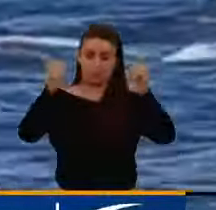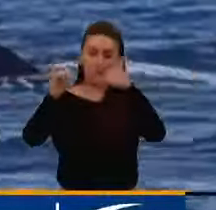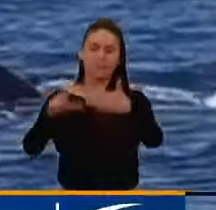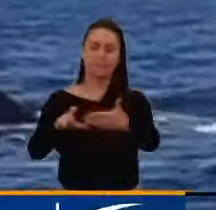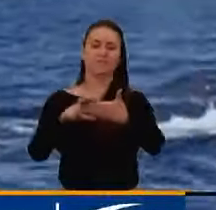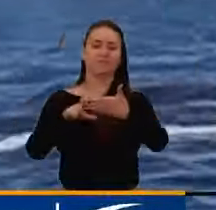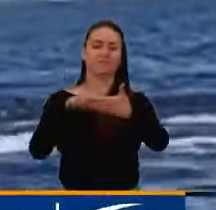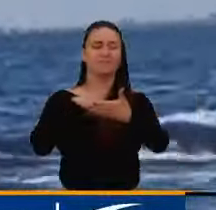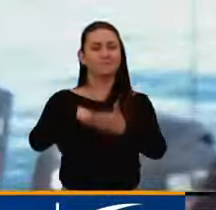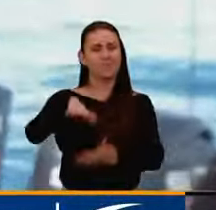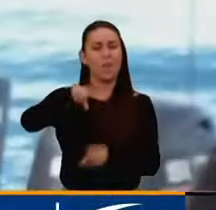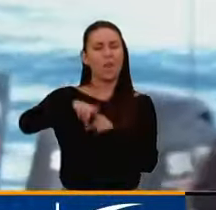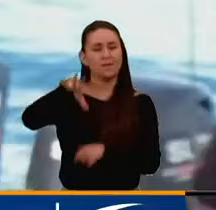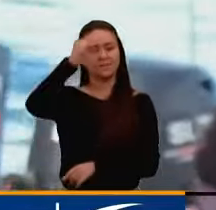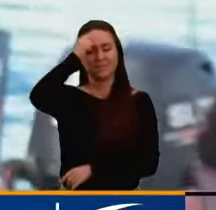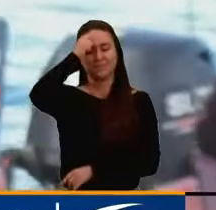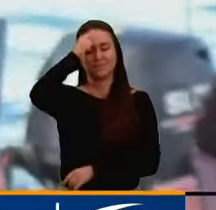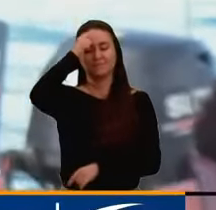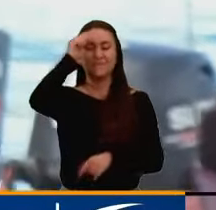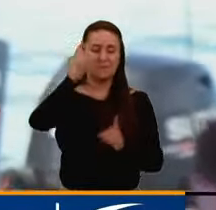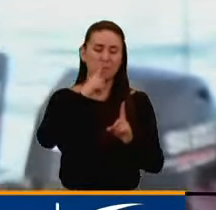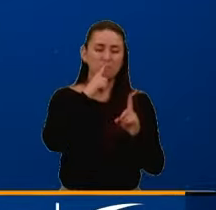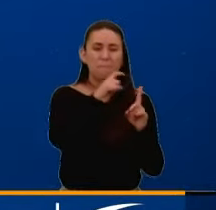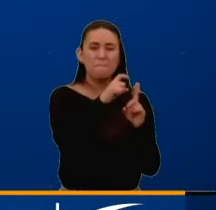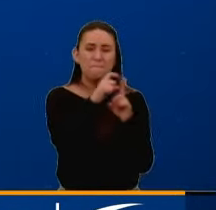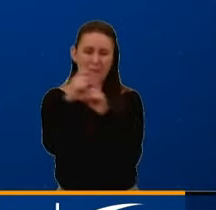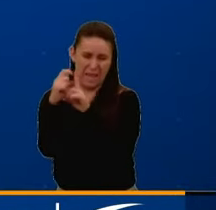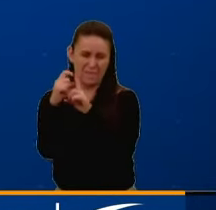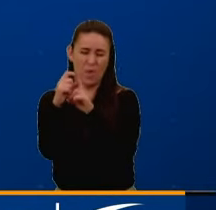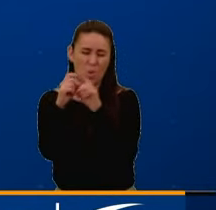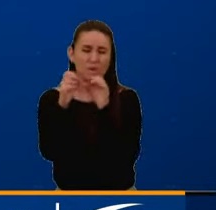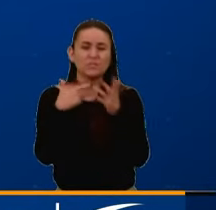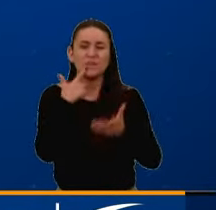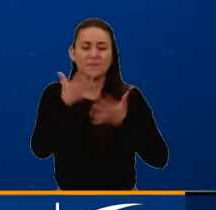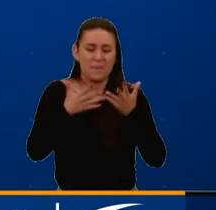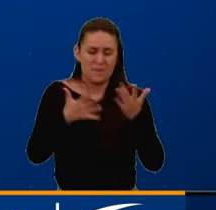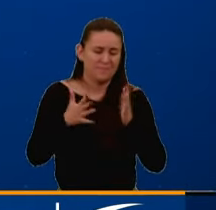o sea, para las palabras quedan faltando.